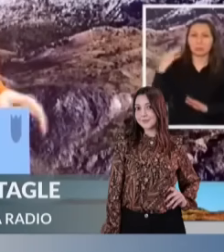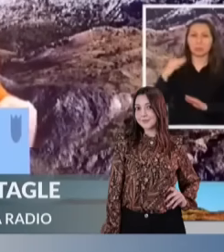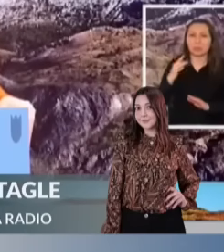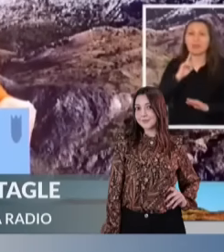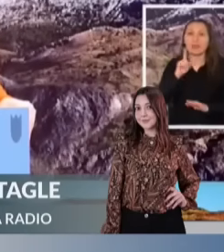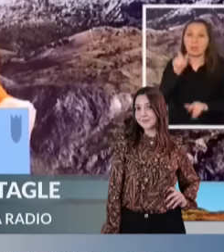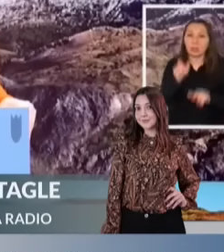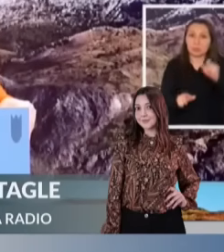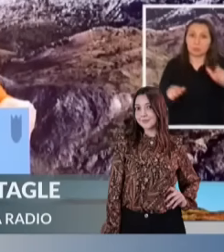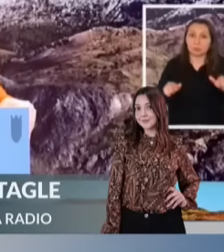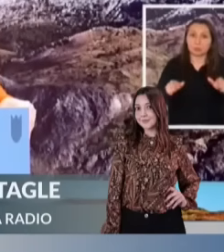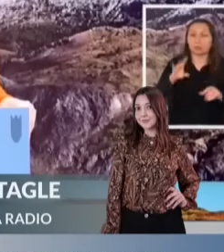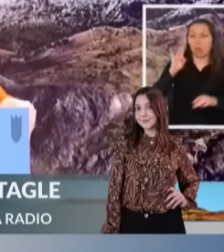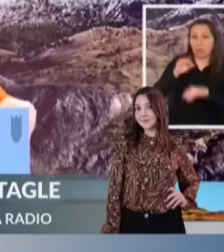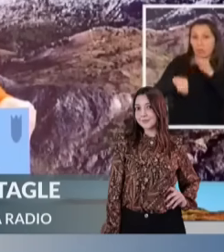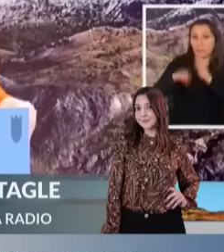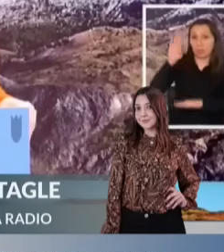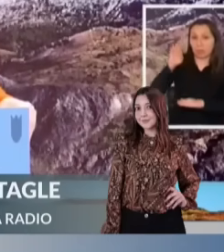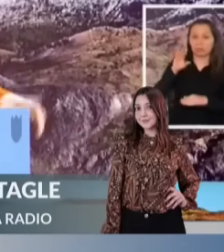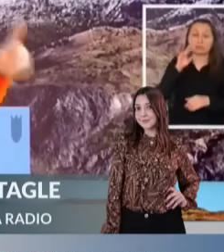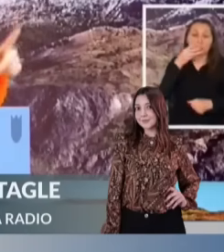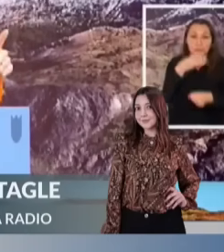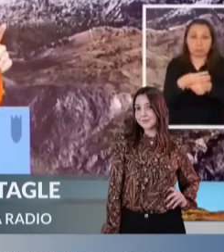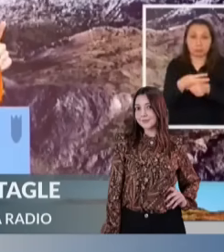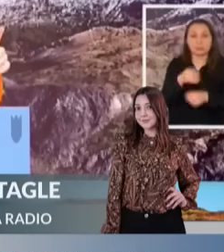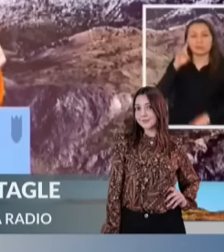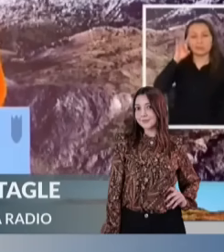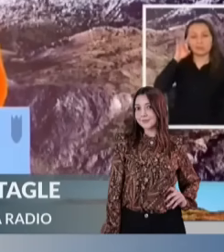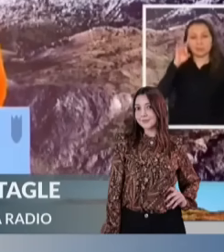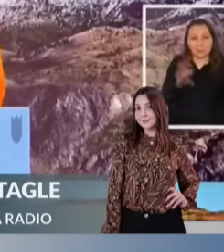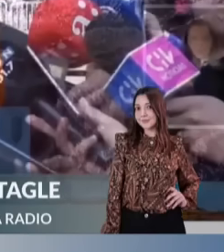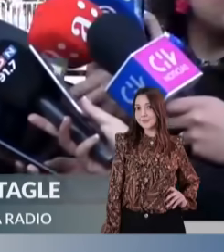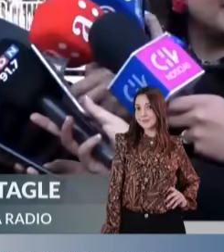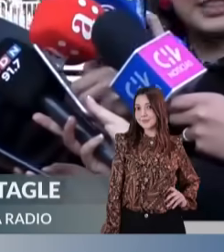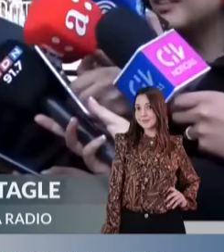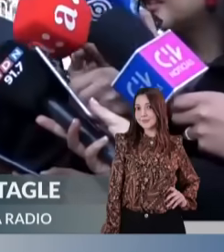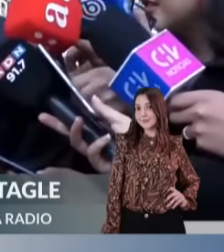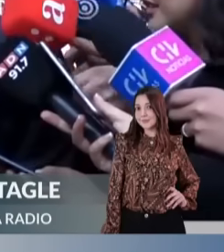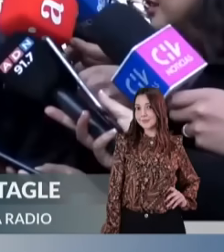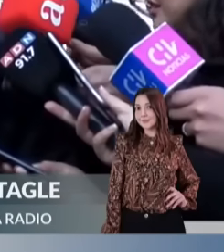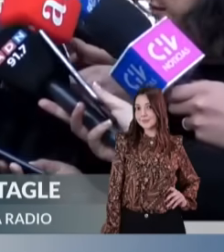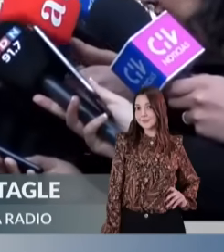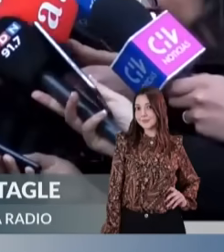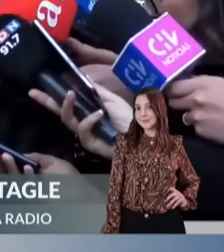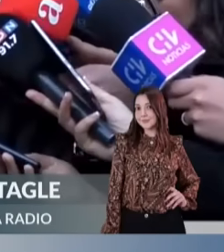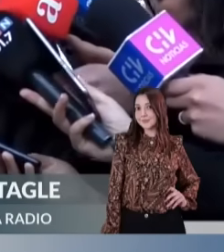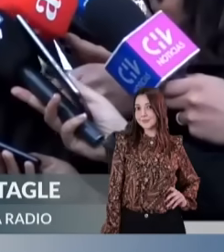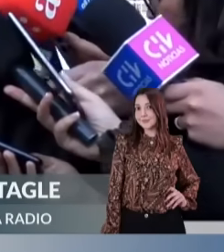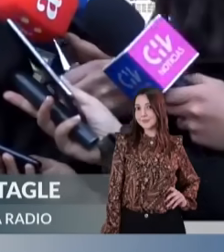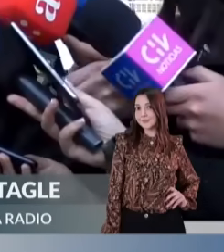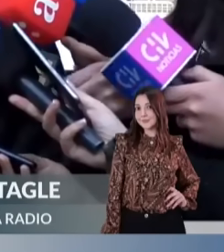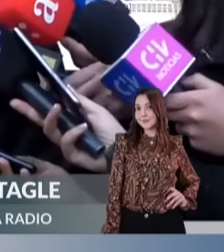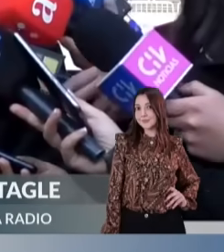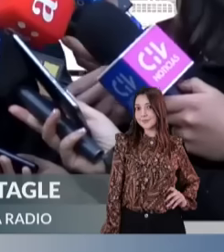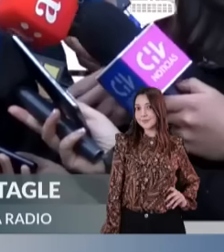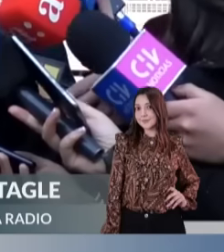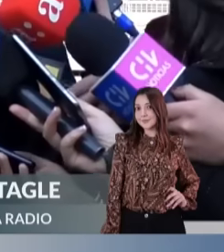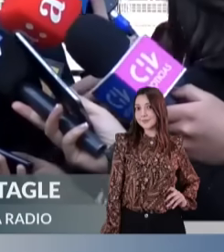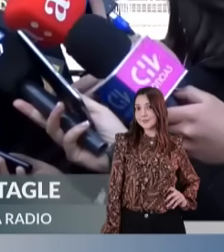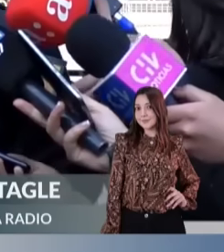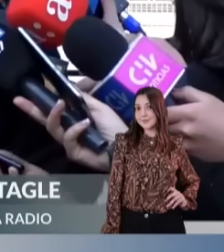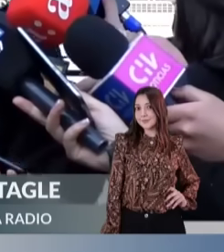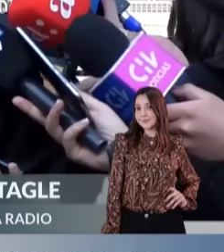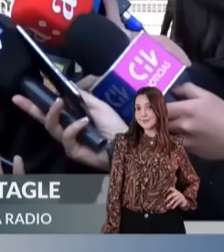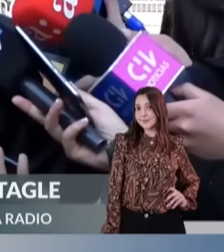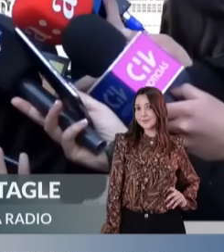minuta para que todos hablen más o menos lo mismo, o por lo menos que se entregue esa minuta y quienes estén en desacuerdo también puedan plantear esa opción? ¿Se hace o no